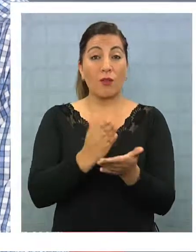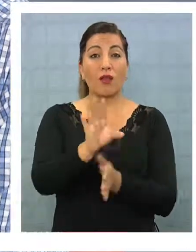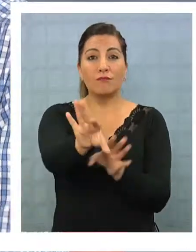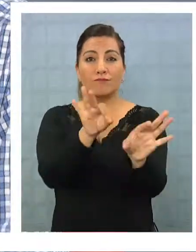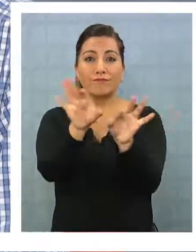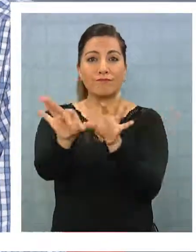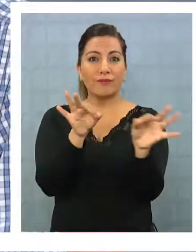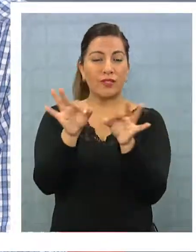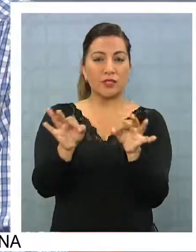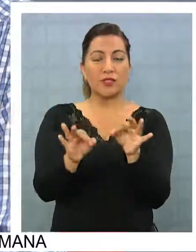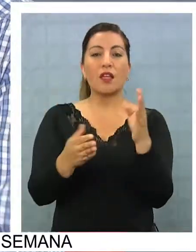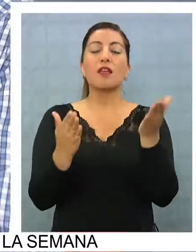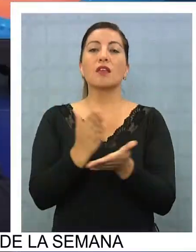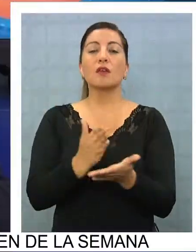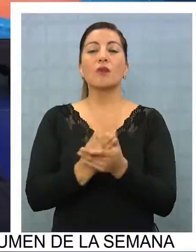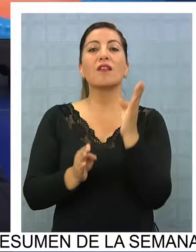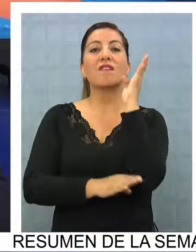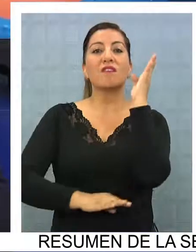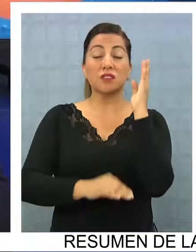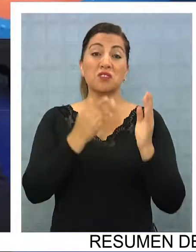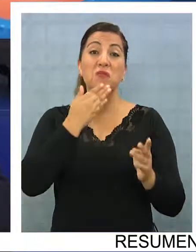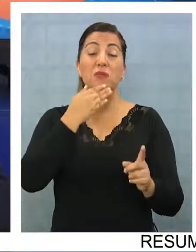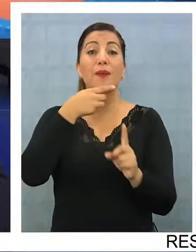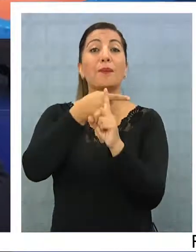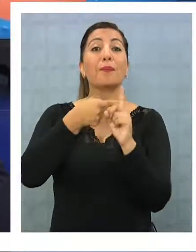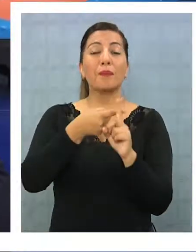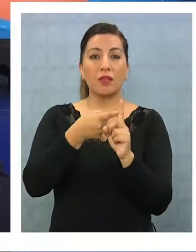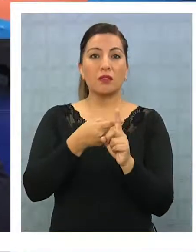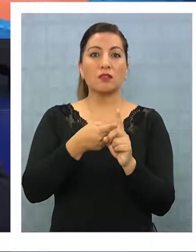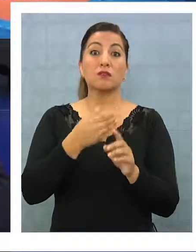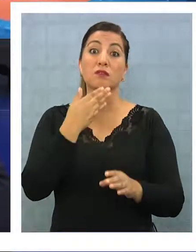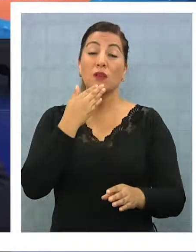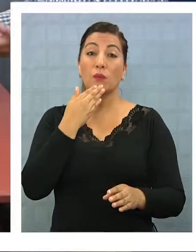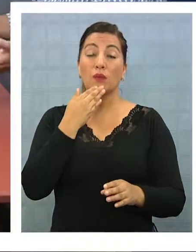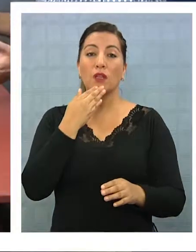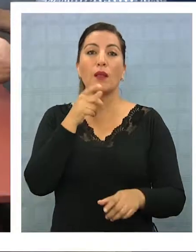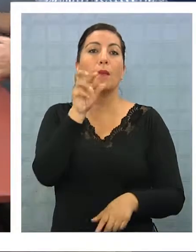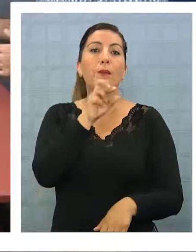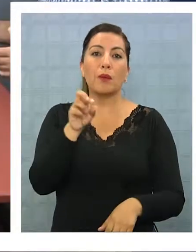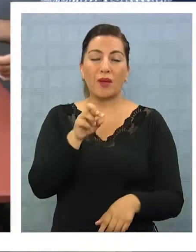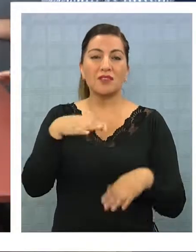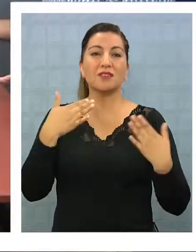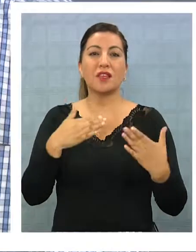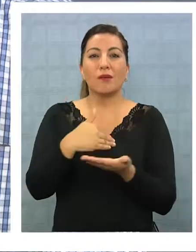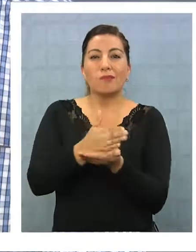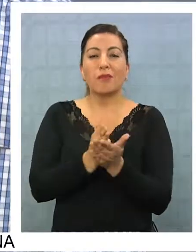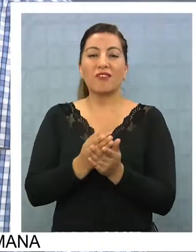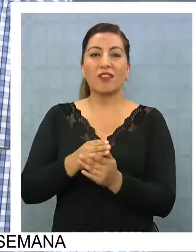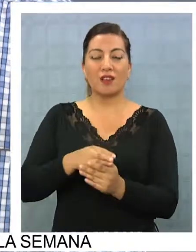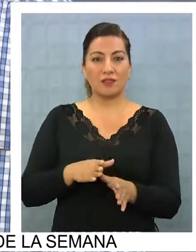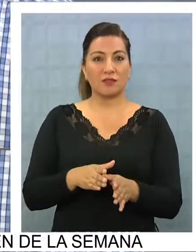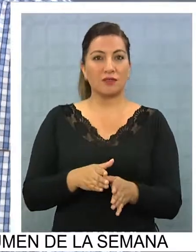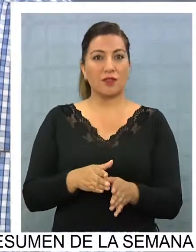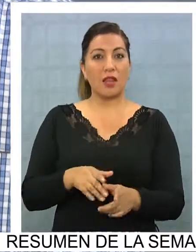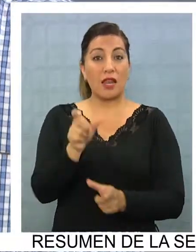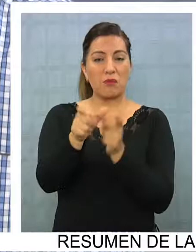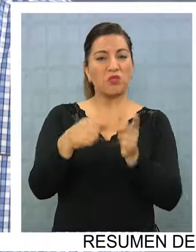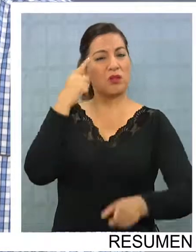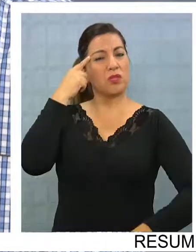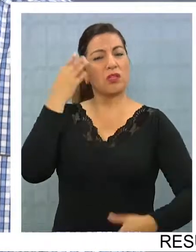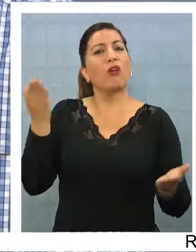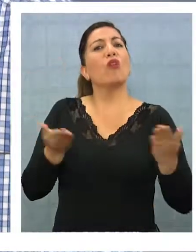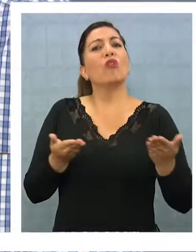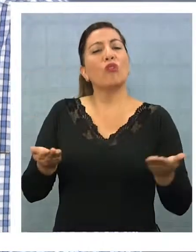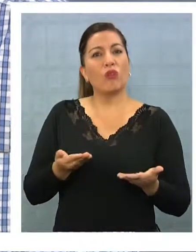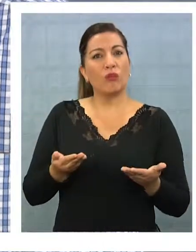colegios sí, básicos, ¿cierto? Y secundarios, y ya se están empezando a organizar los padres, en fin. Porque la gente, claro, dice,